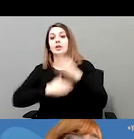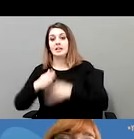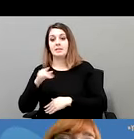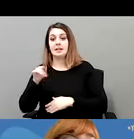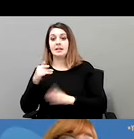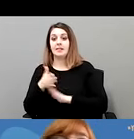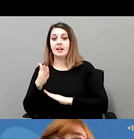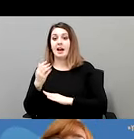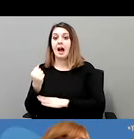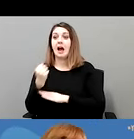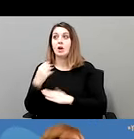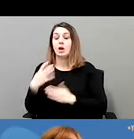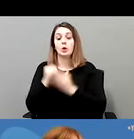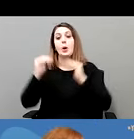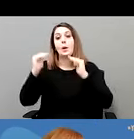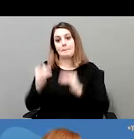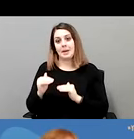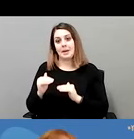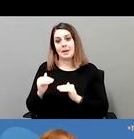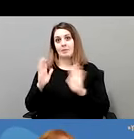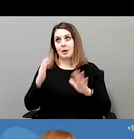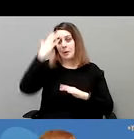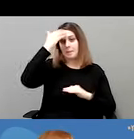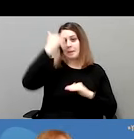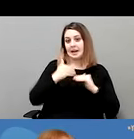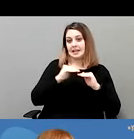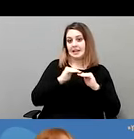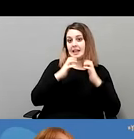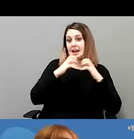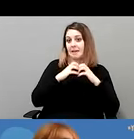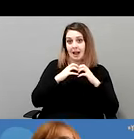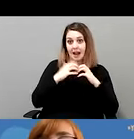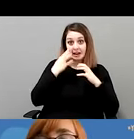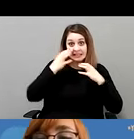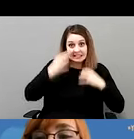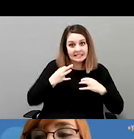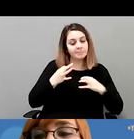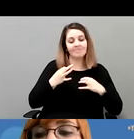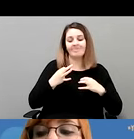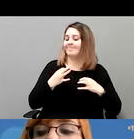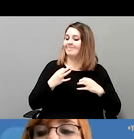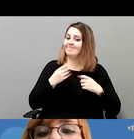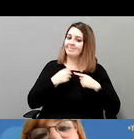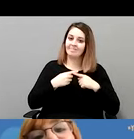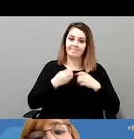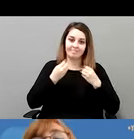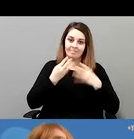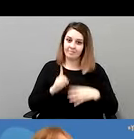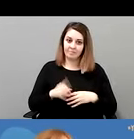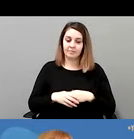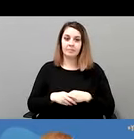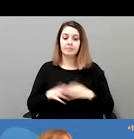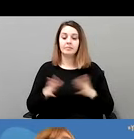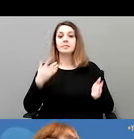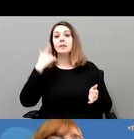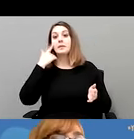necesite menos ayuda para todo, pero para la parálisis cerebral, en la práctica, no es compatible. Vamos a ver ahora el País